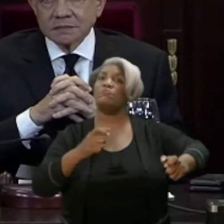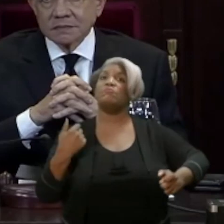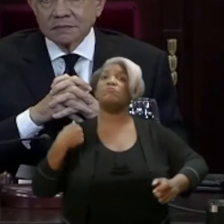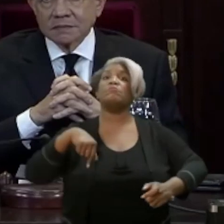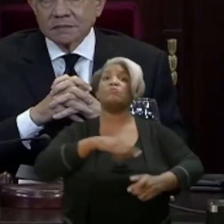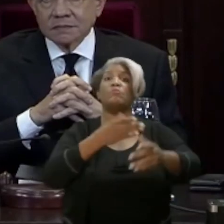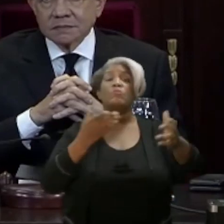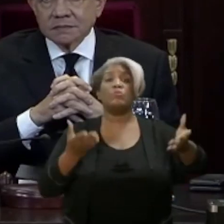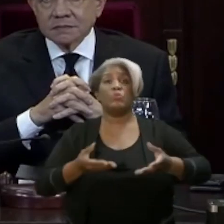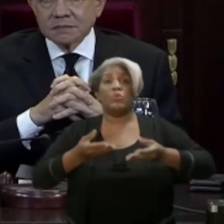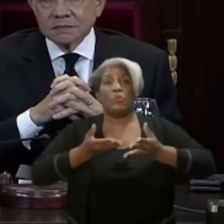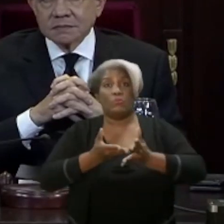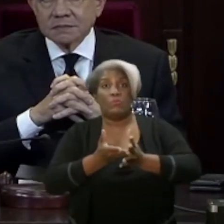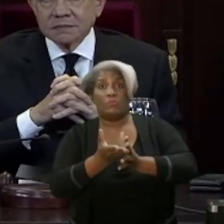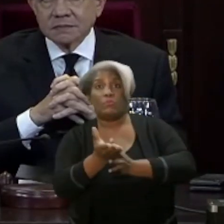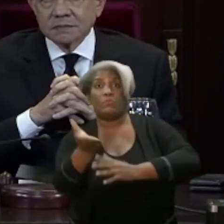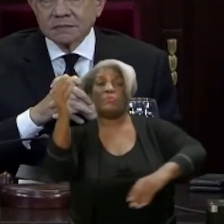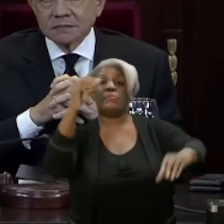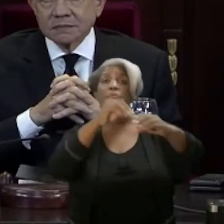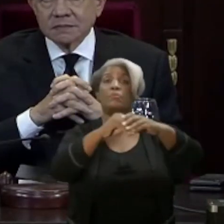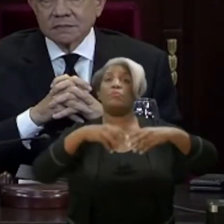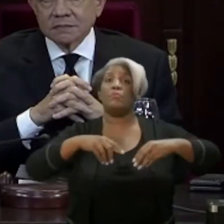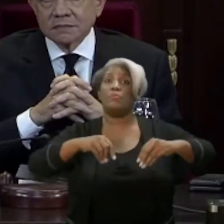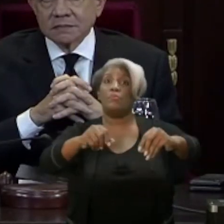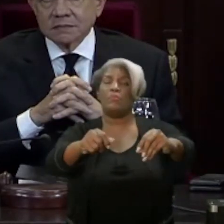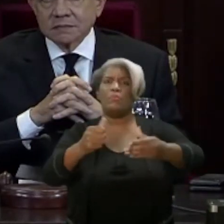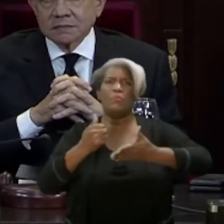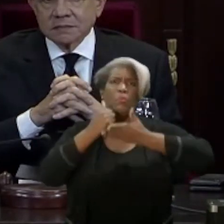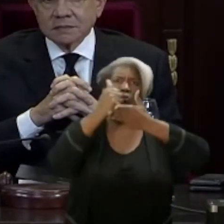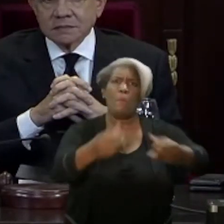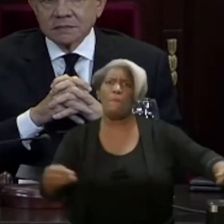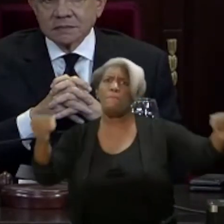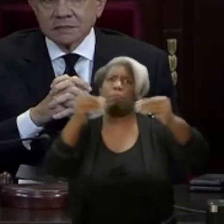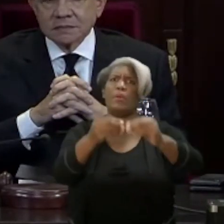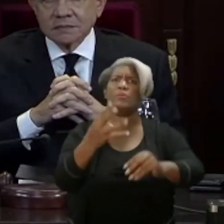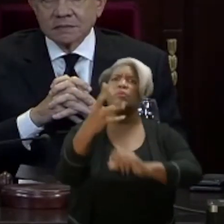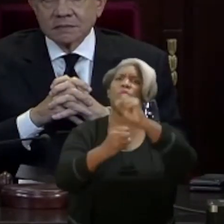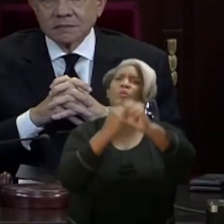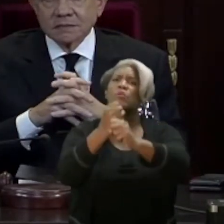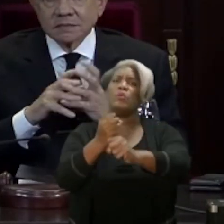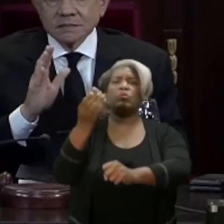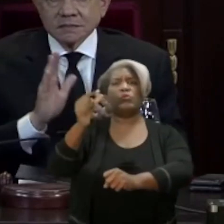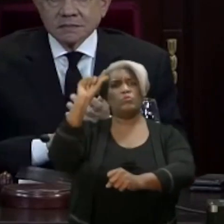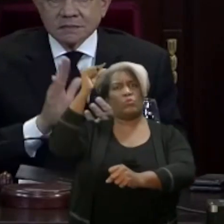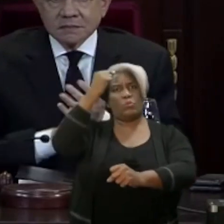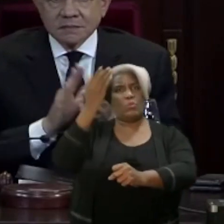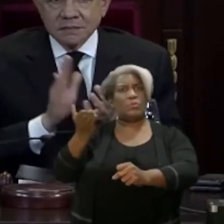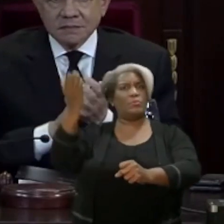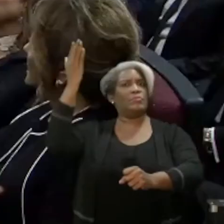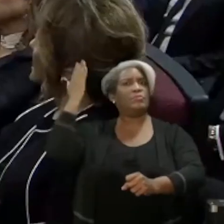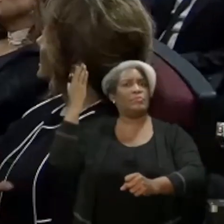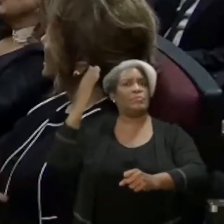más recursos al Banco Agrícola que en los 4 periodos de gobiernos anteriores.